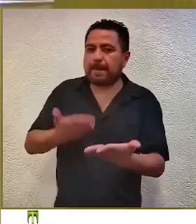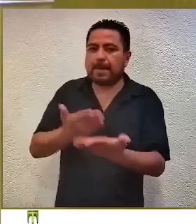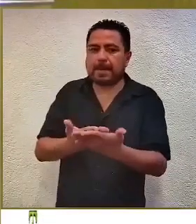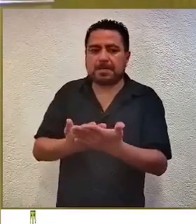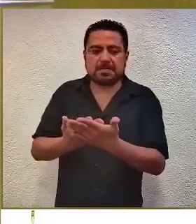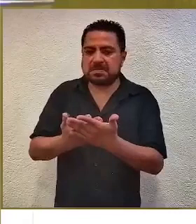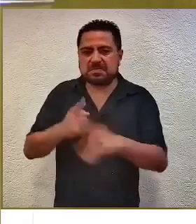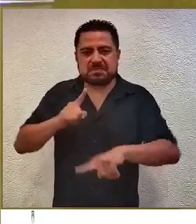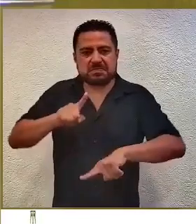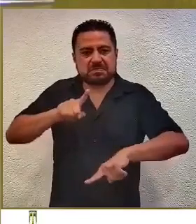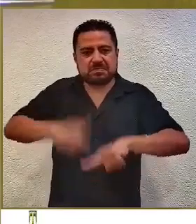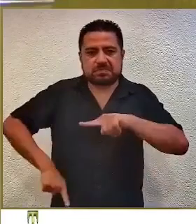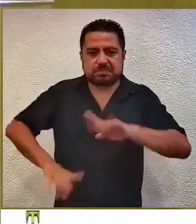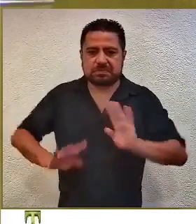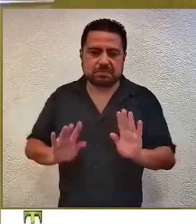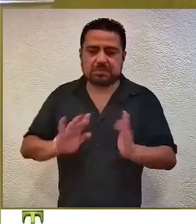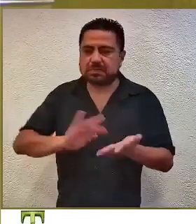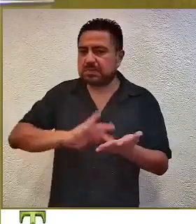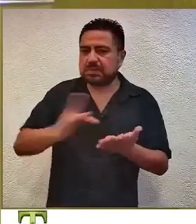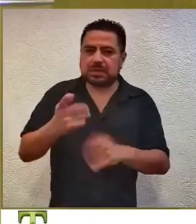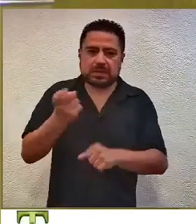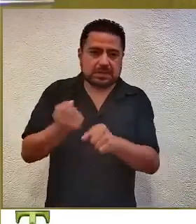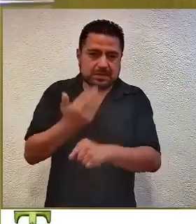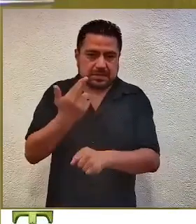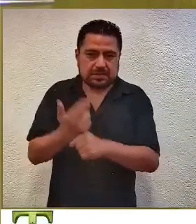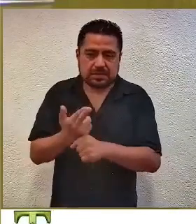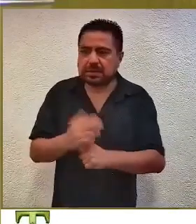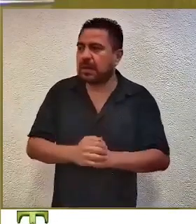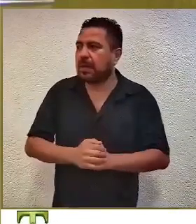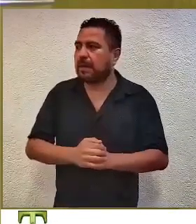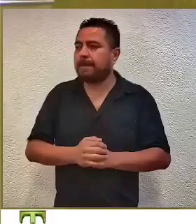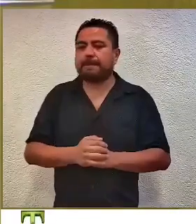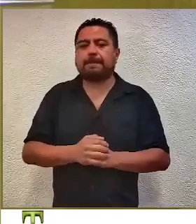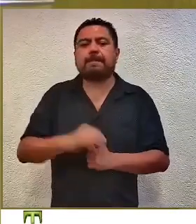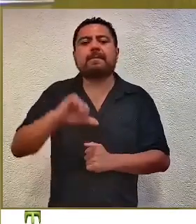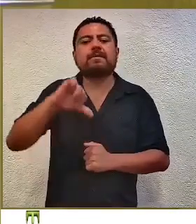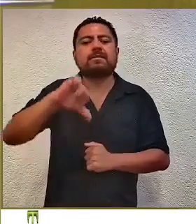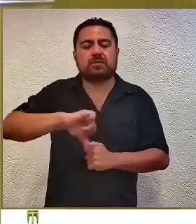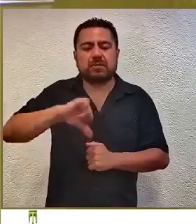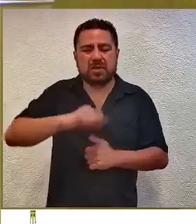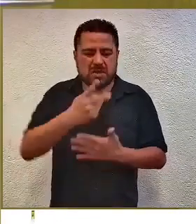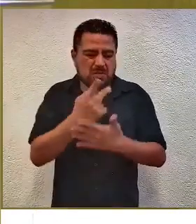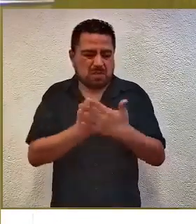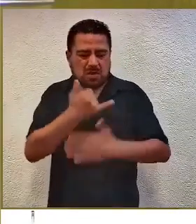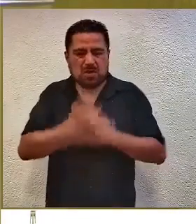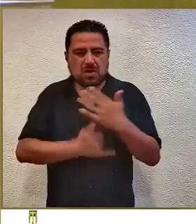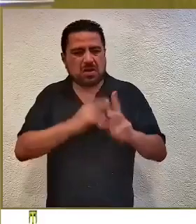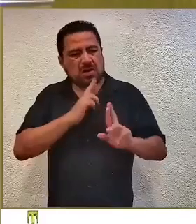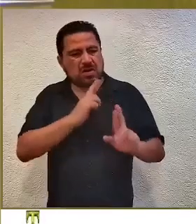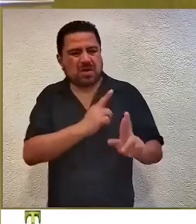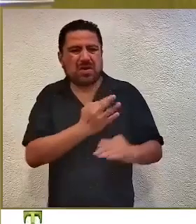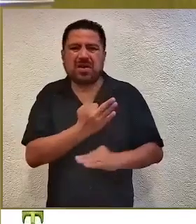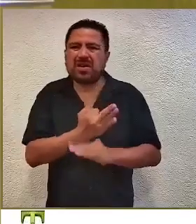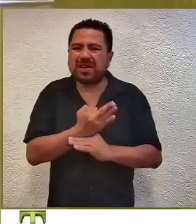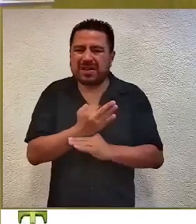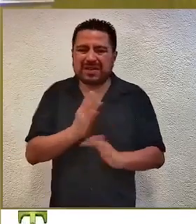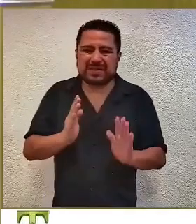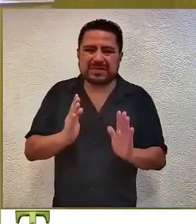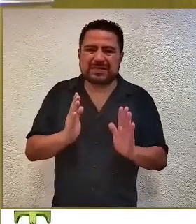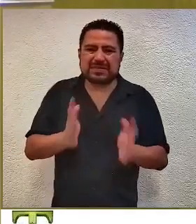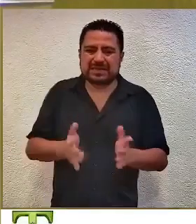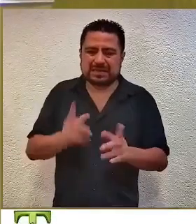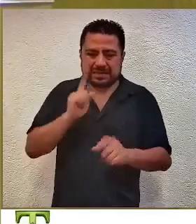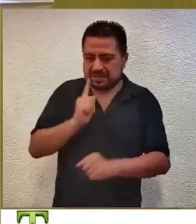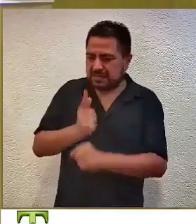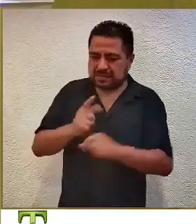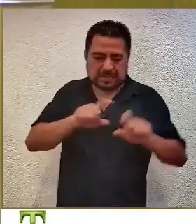rechazado. Gracias, secretario. En razón a que el proyecto de resolución identificado